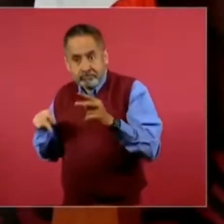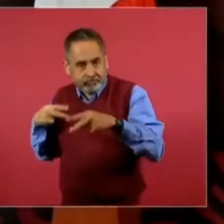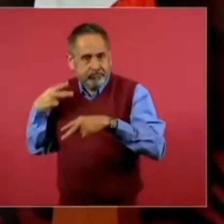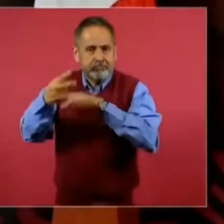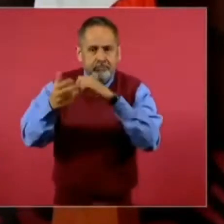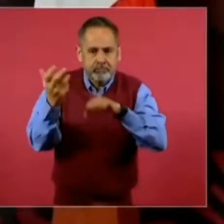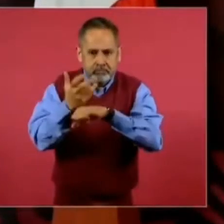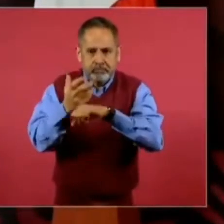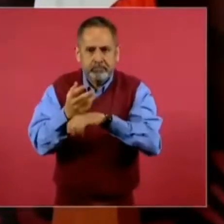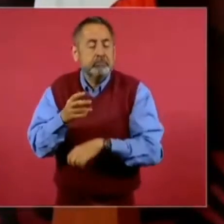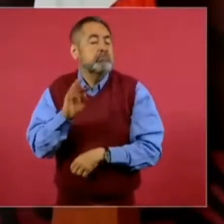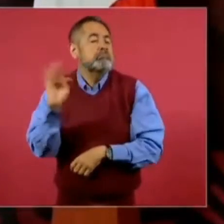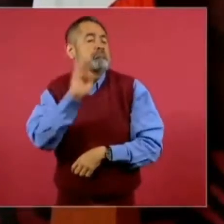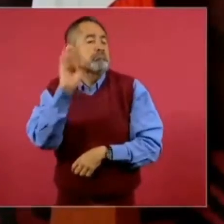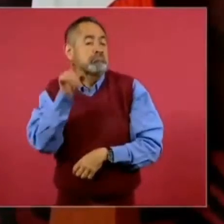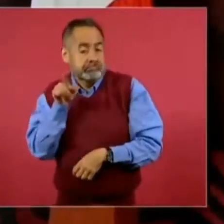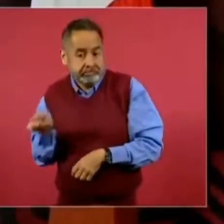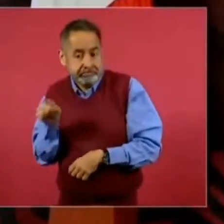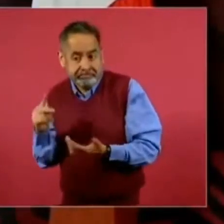lea un documento